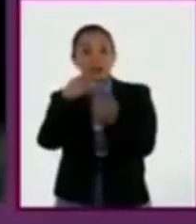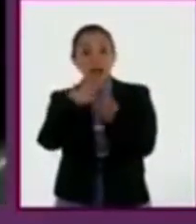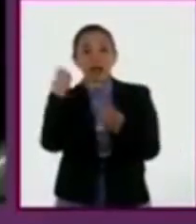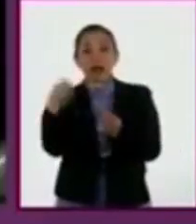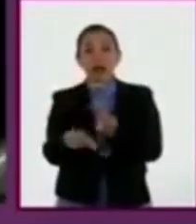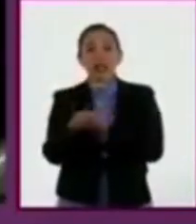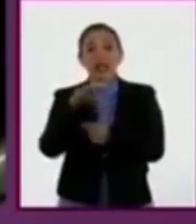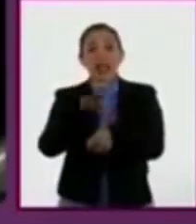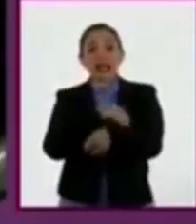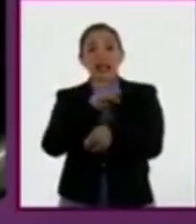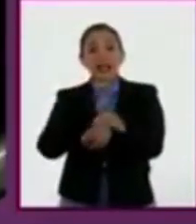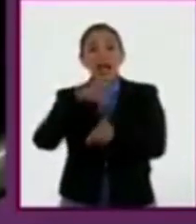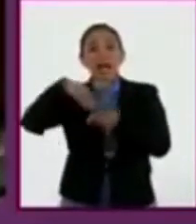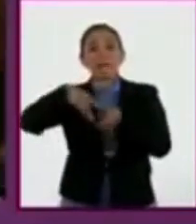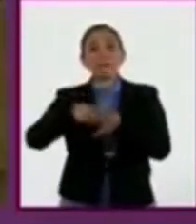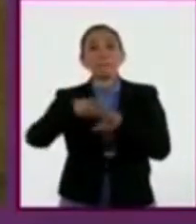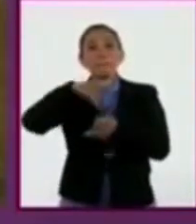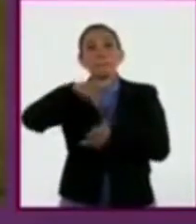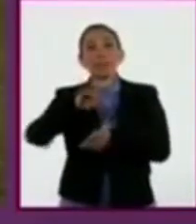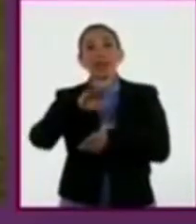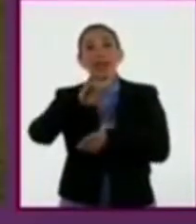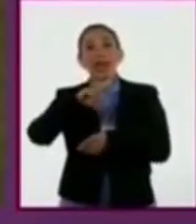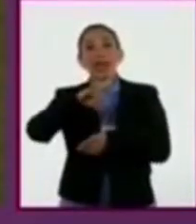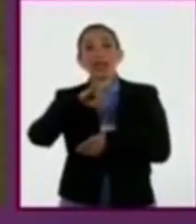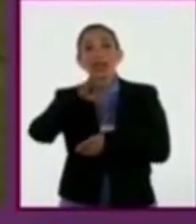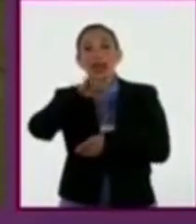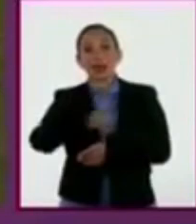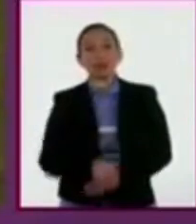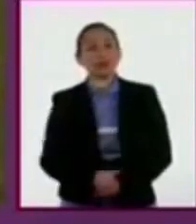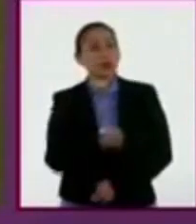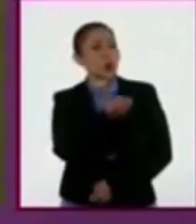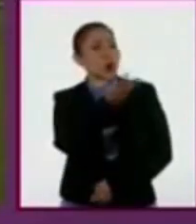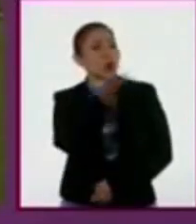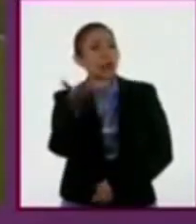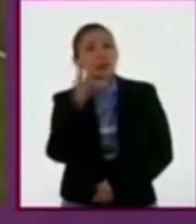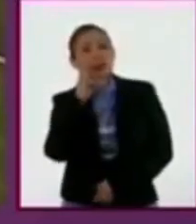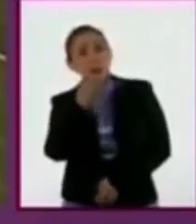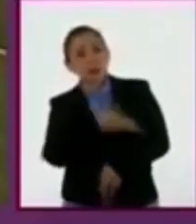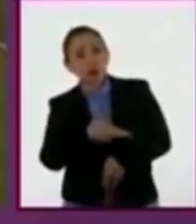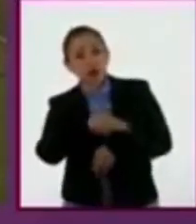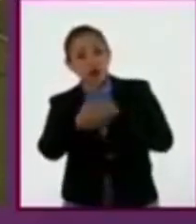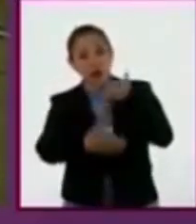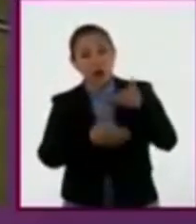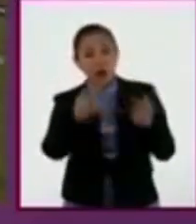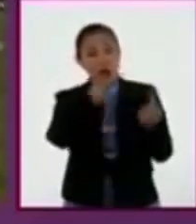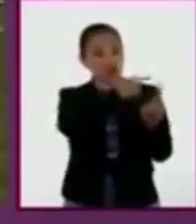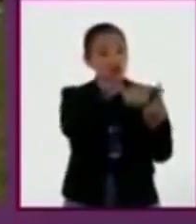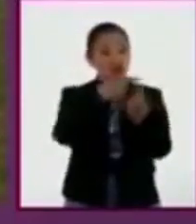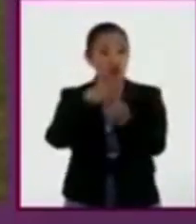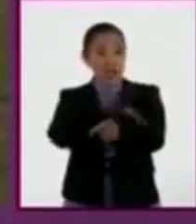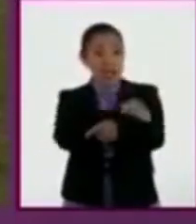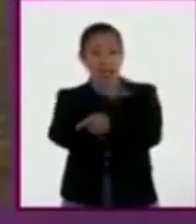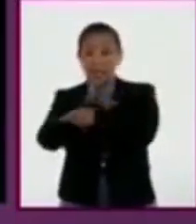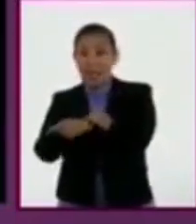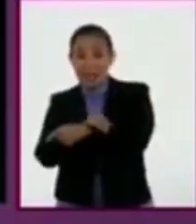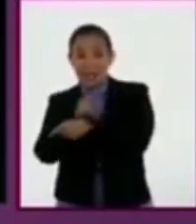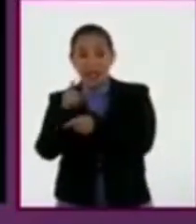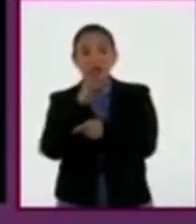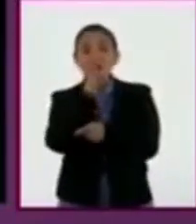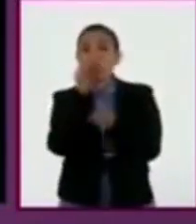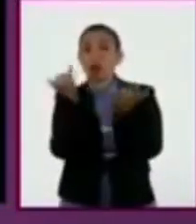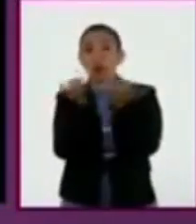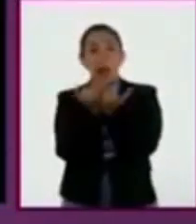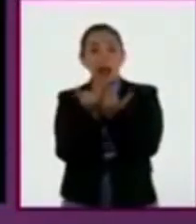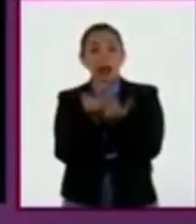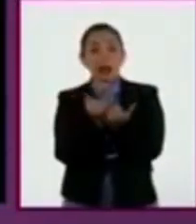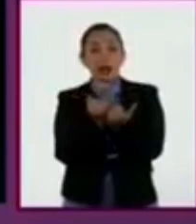llama energía mecánica. En cualquier momento del proceso, la suma de las dos energías da el mismo